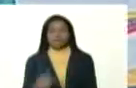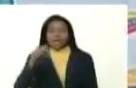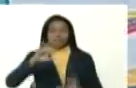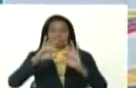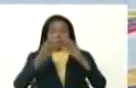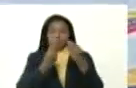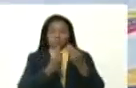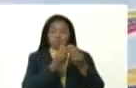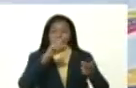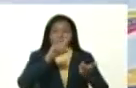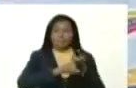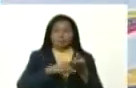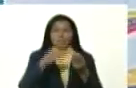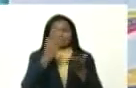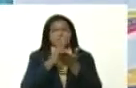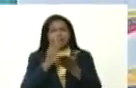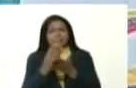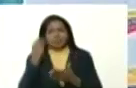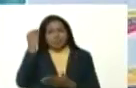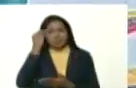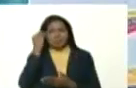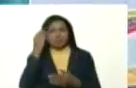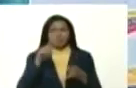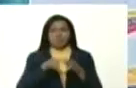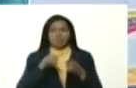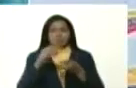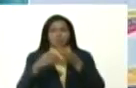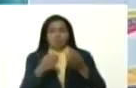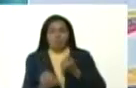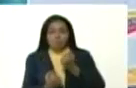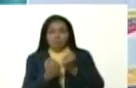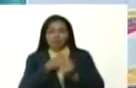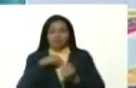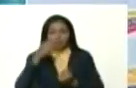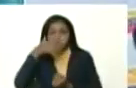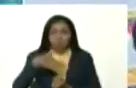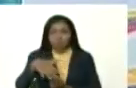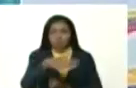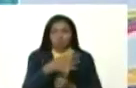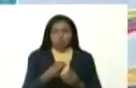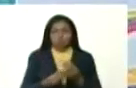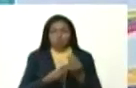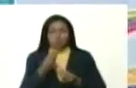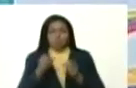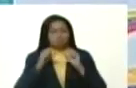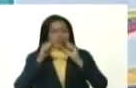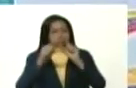Siempre pensando cómo apoyar al pueblo, cómo avanzar.